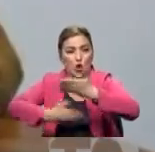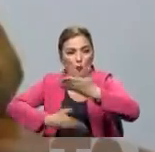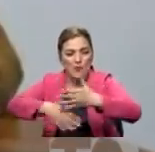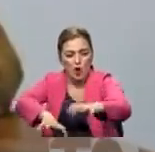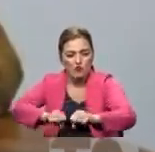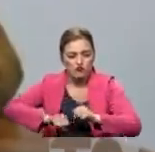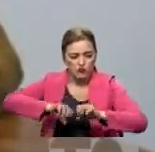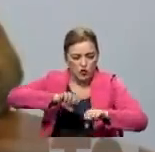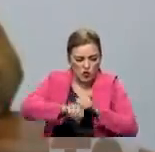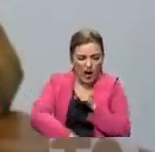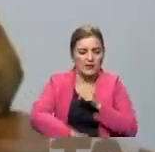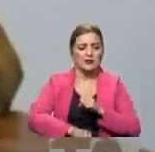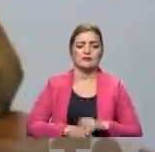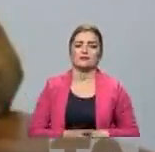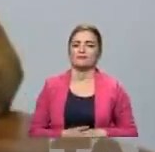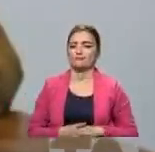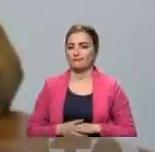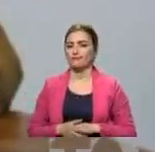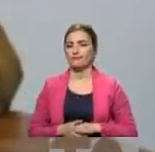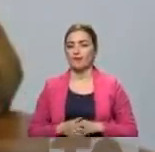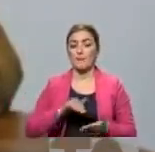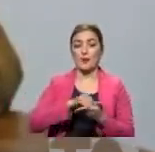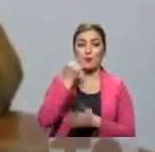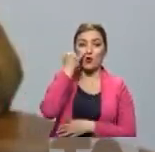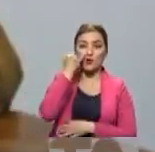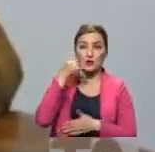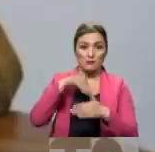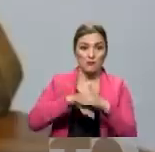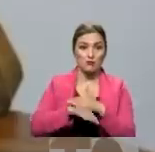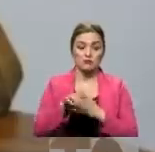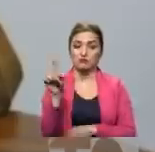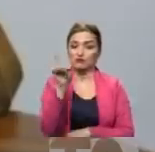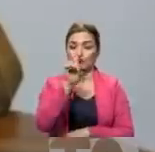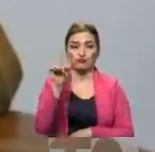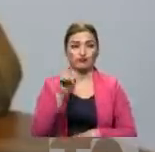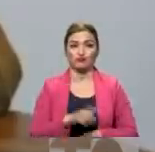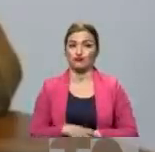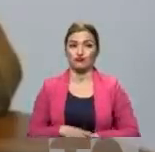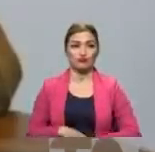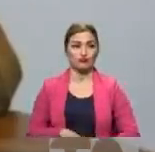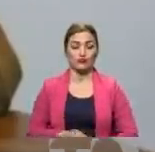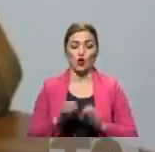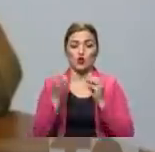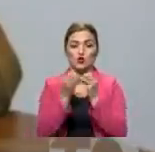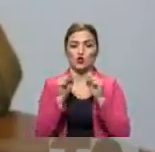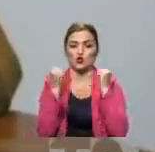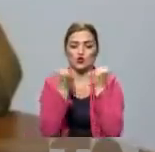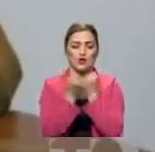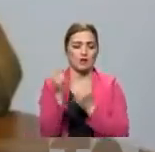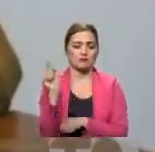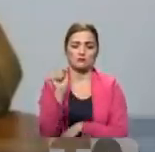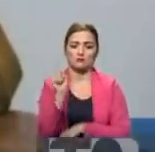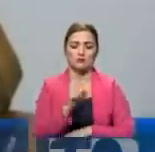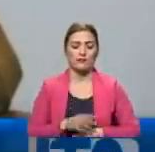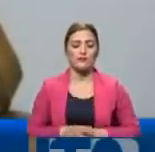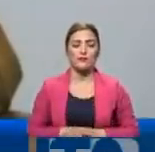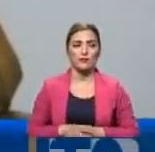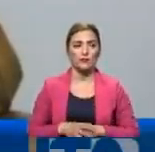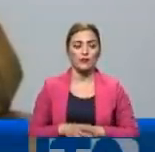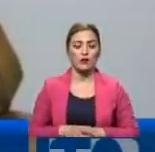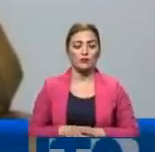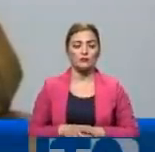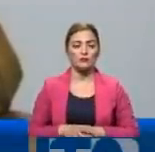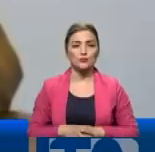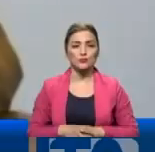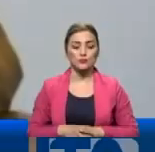acción no han intervenido miembros del movimiento indígena o de organizaciones sociales. Son, más